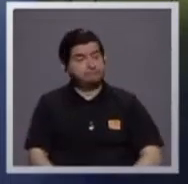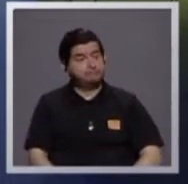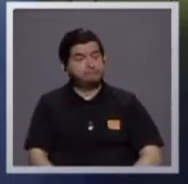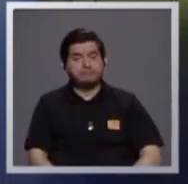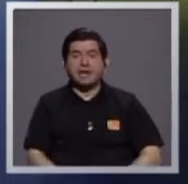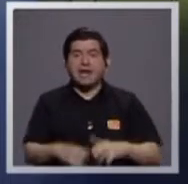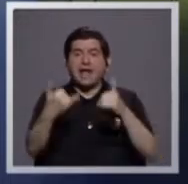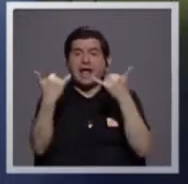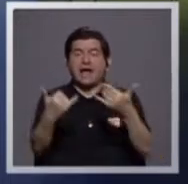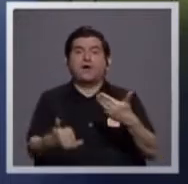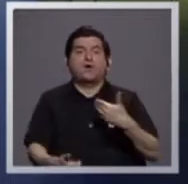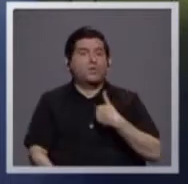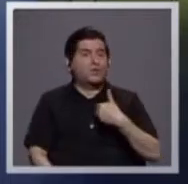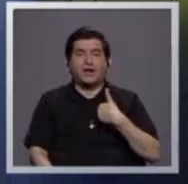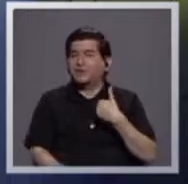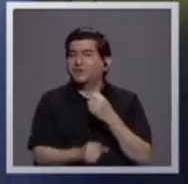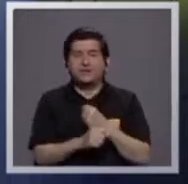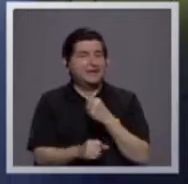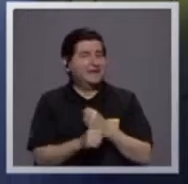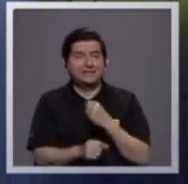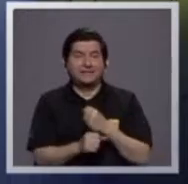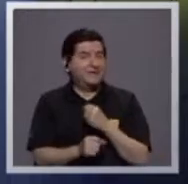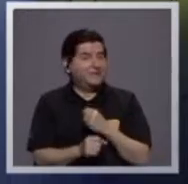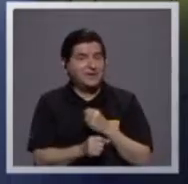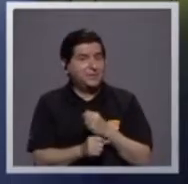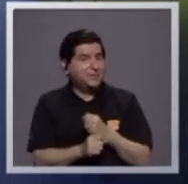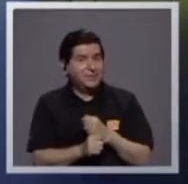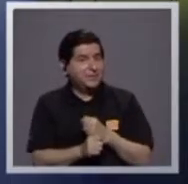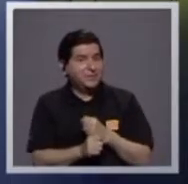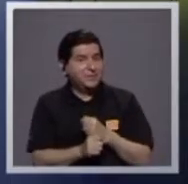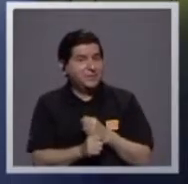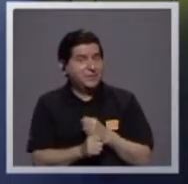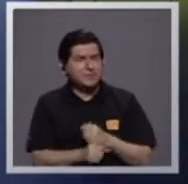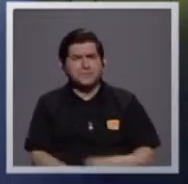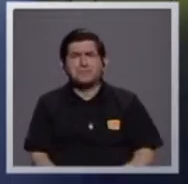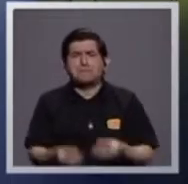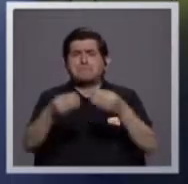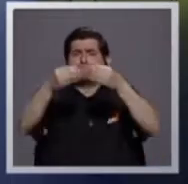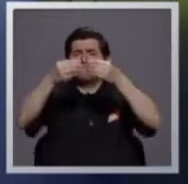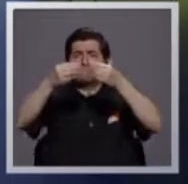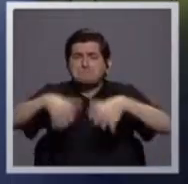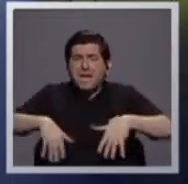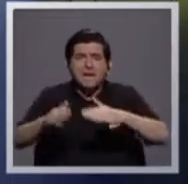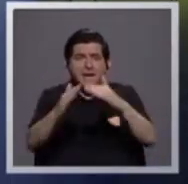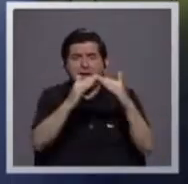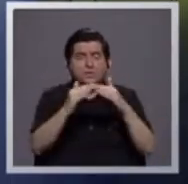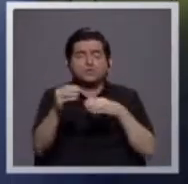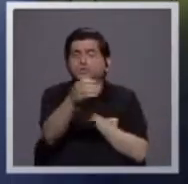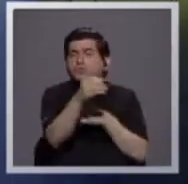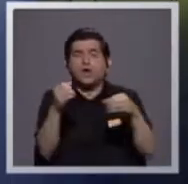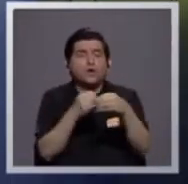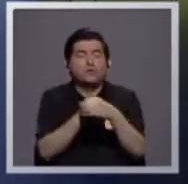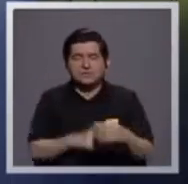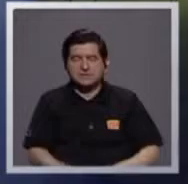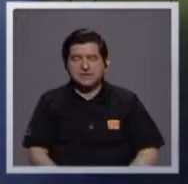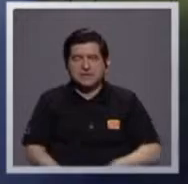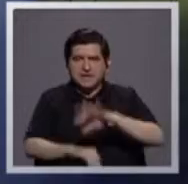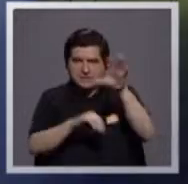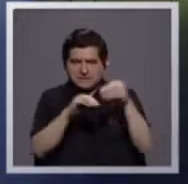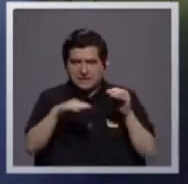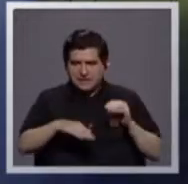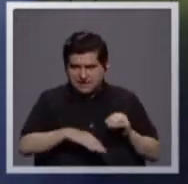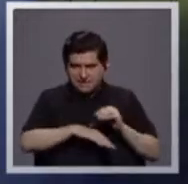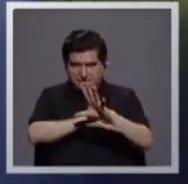tener trabajo. Porque va a haber mucho menos población en las oficinas. Eso sin tomar en cuenta el efecto que va a